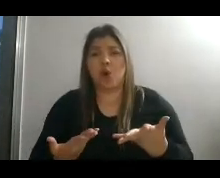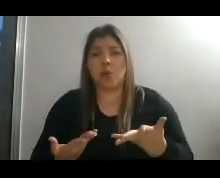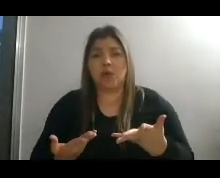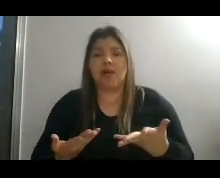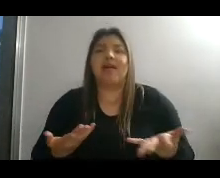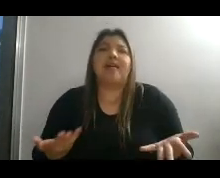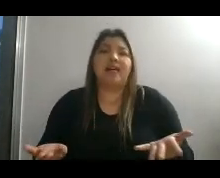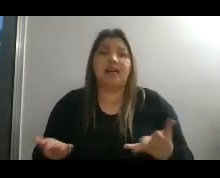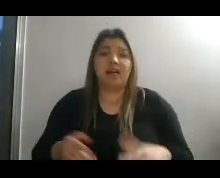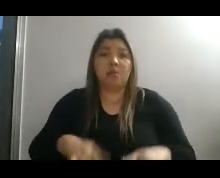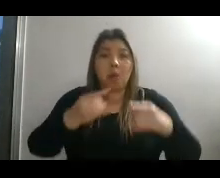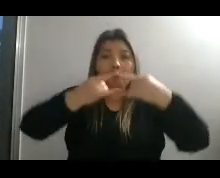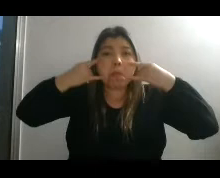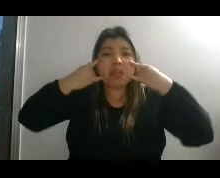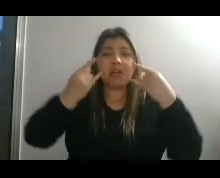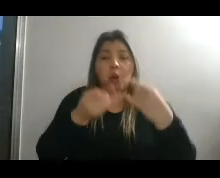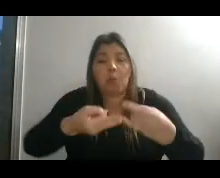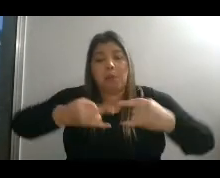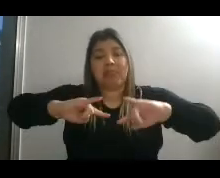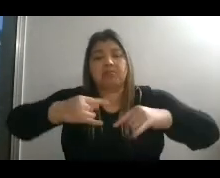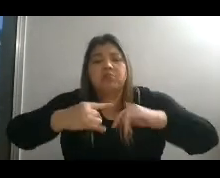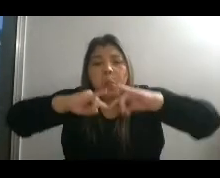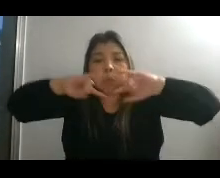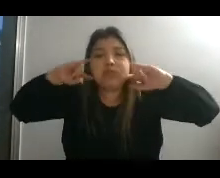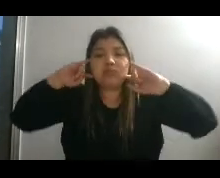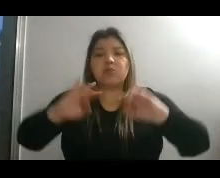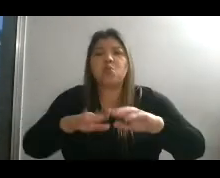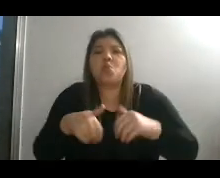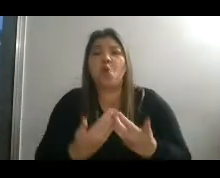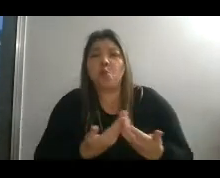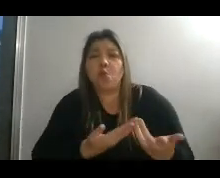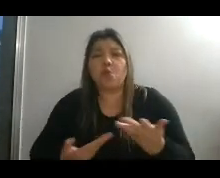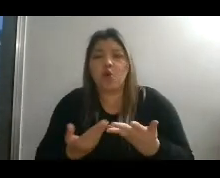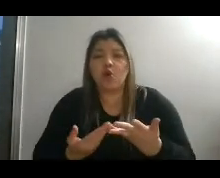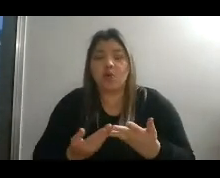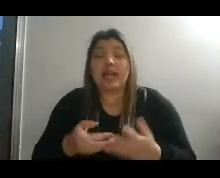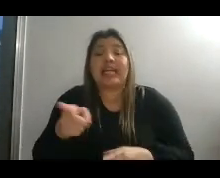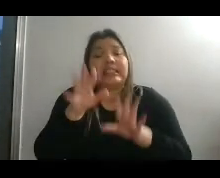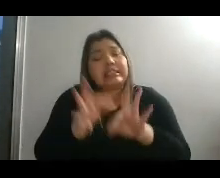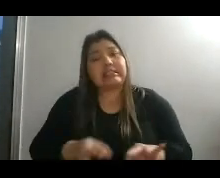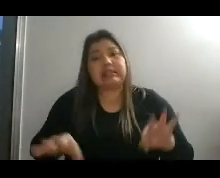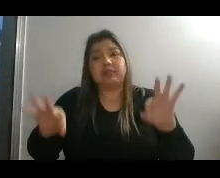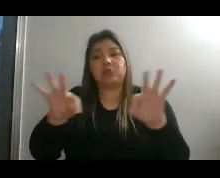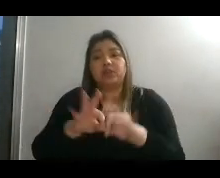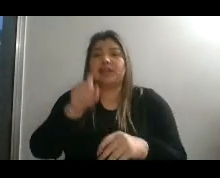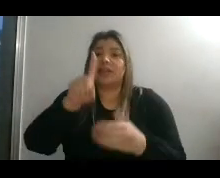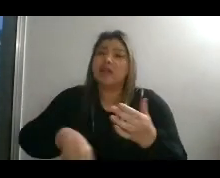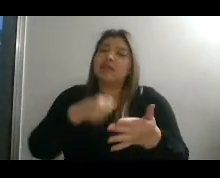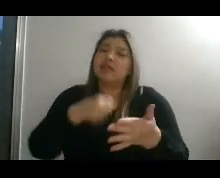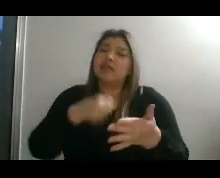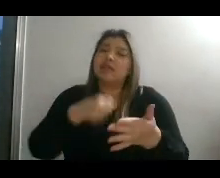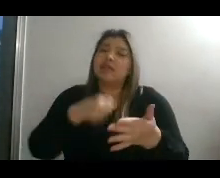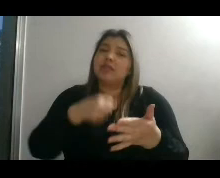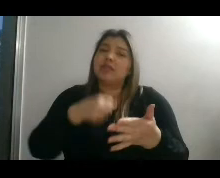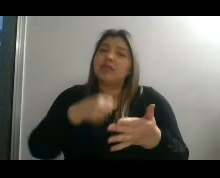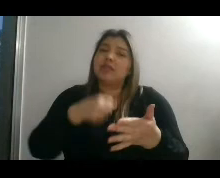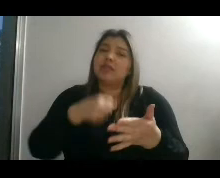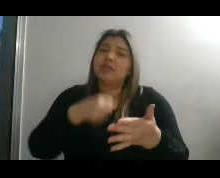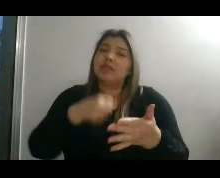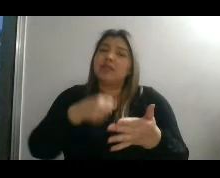ponga cualquiera de los dos lados para afuera. Entonces, por favor, reforcemos en nuestros trabajadores que no identifiquen la mascarilla